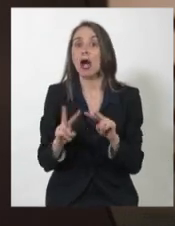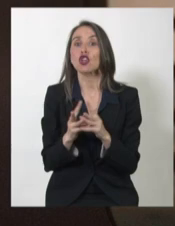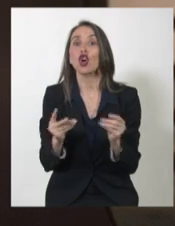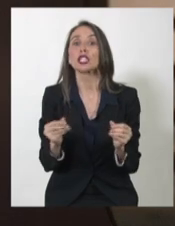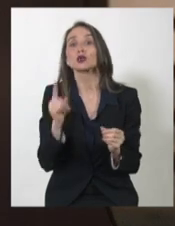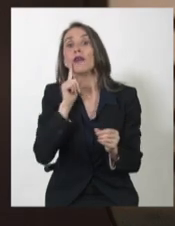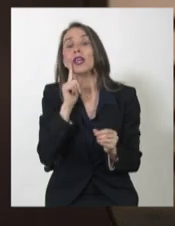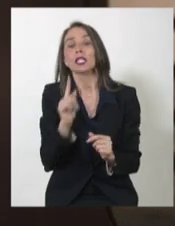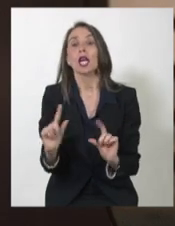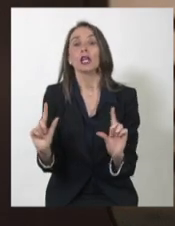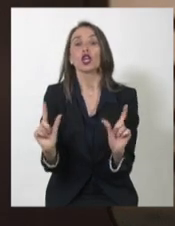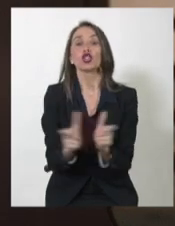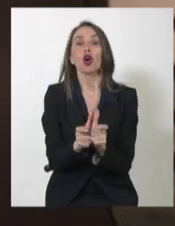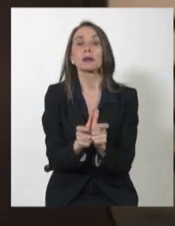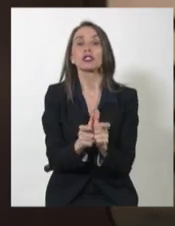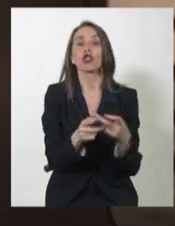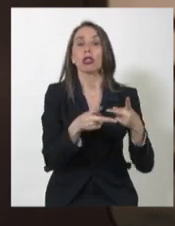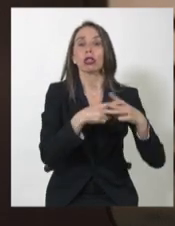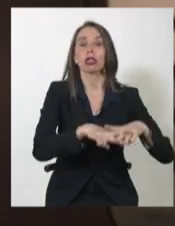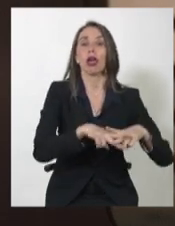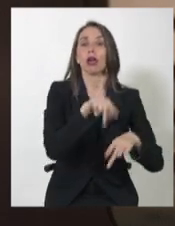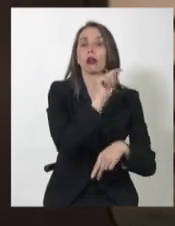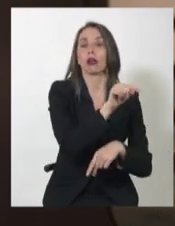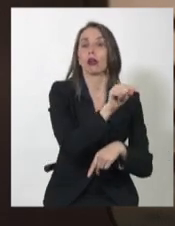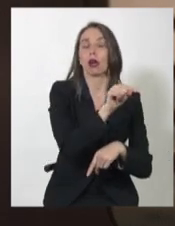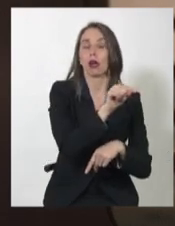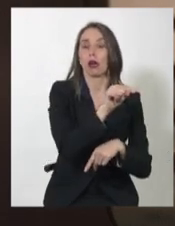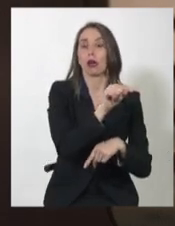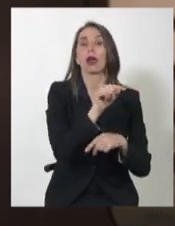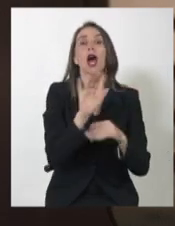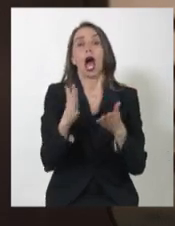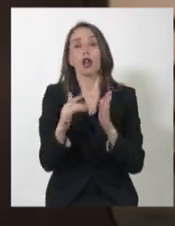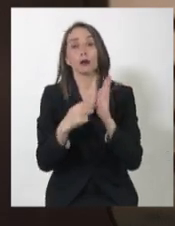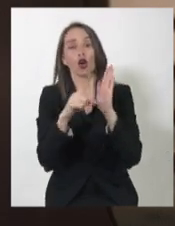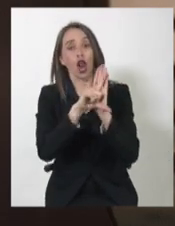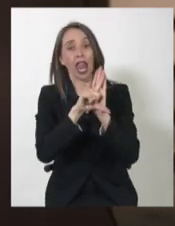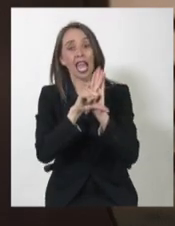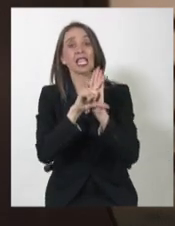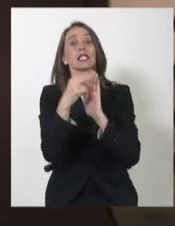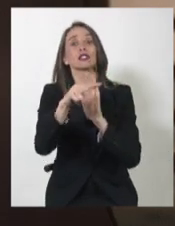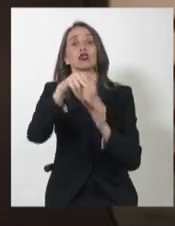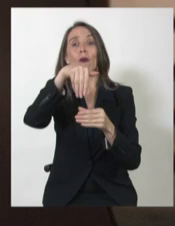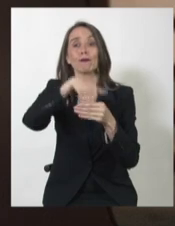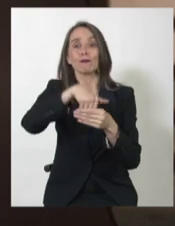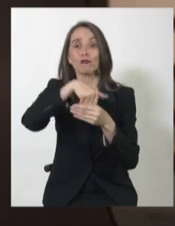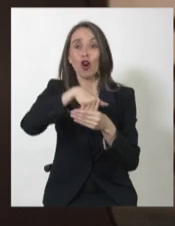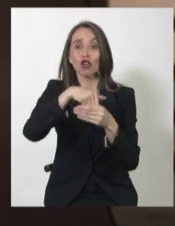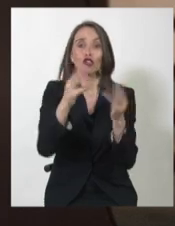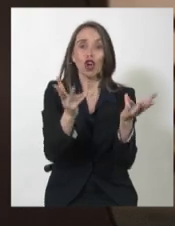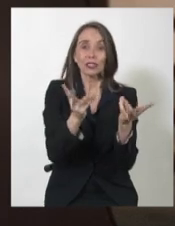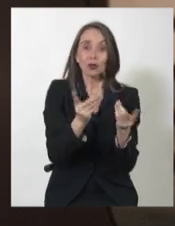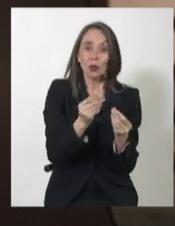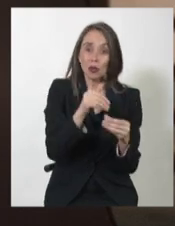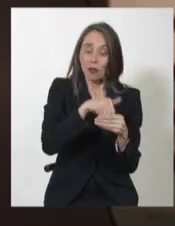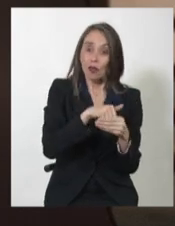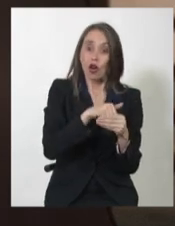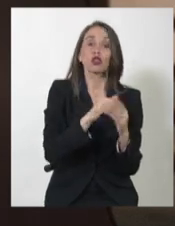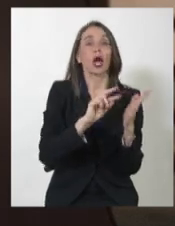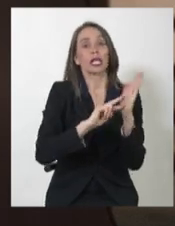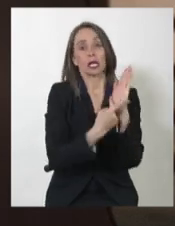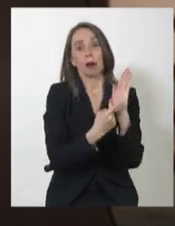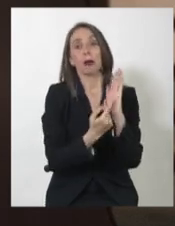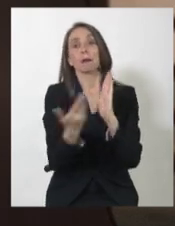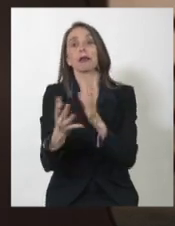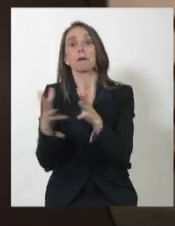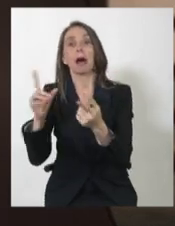la comisión técnica y eventualmente reformar la ley de votaciones y escrutinios para darle mayor participación. Los